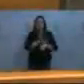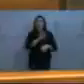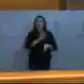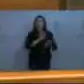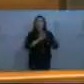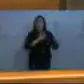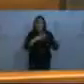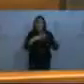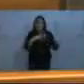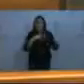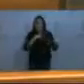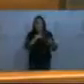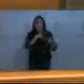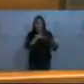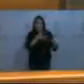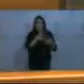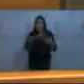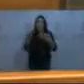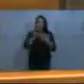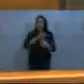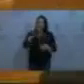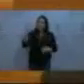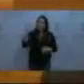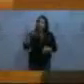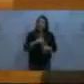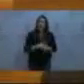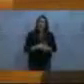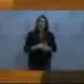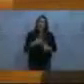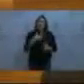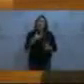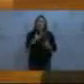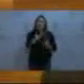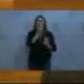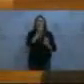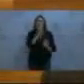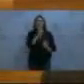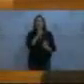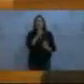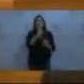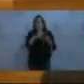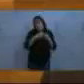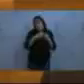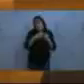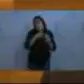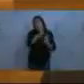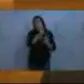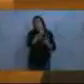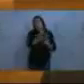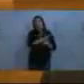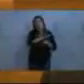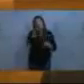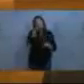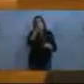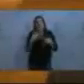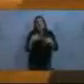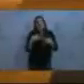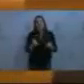Señoría, puede formular la pregunta. Gracias, señor presidente. La pregunta de mi grupo al consejero de Sanidad